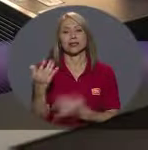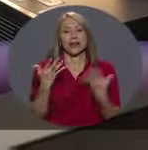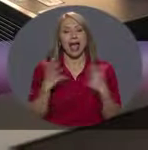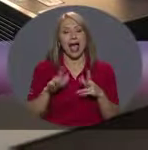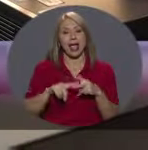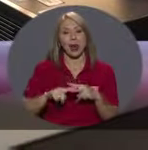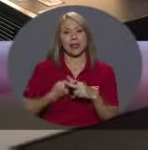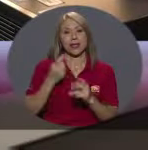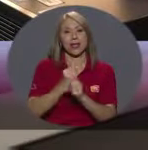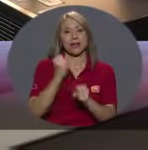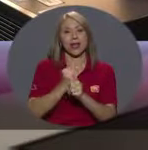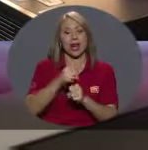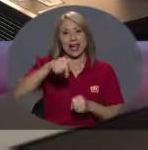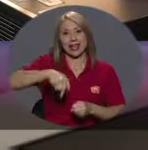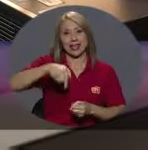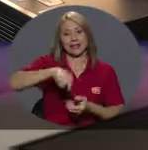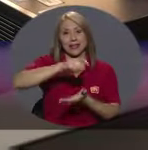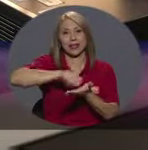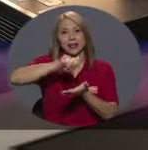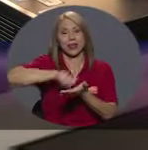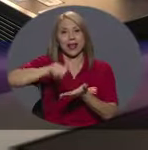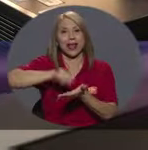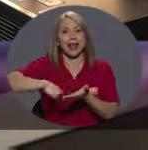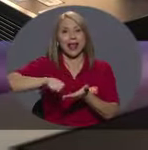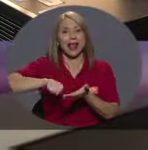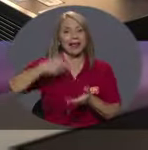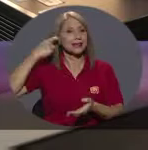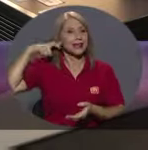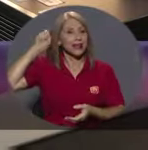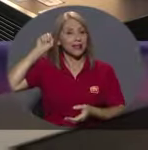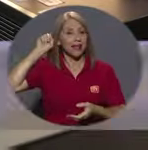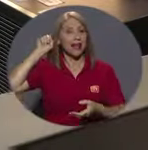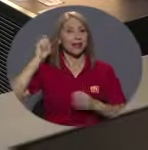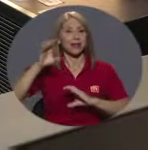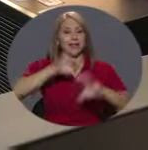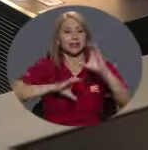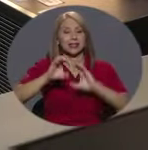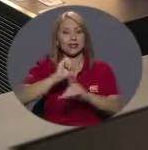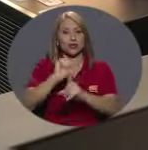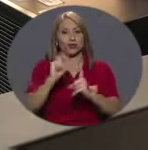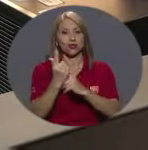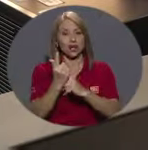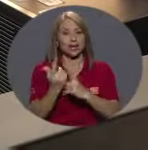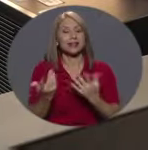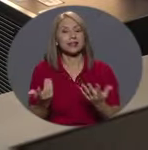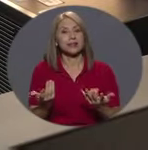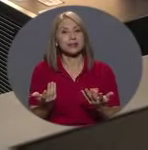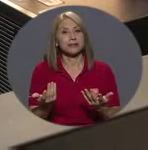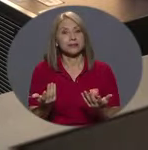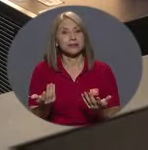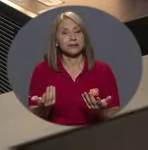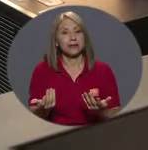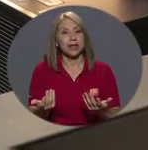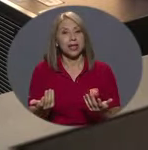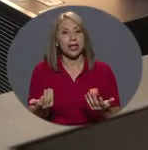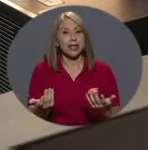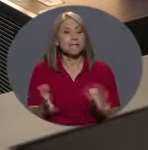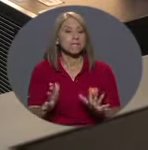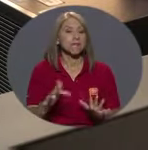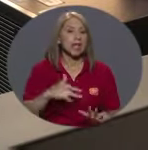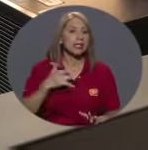González, estoy aquí comenzando a laborar en la Escuela de Secretariado en Ciencias Sociales.